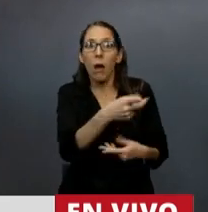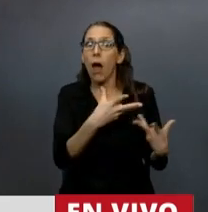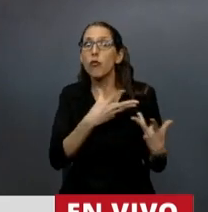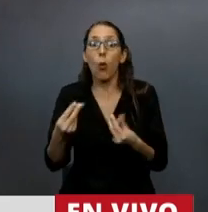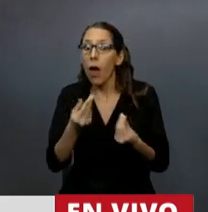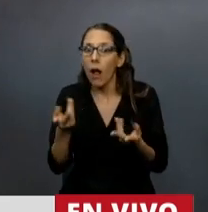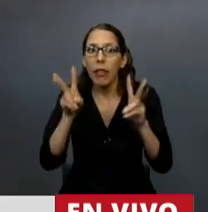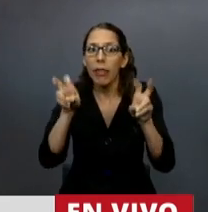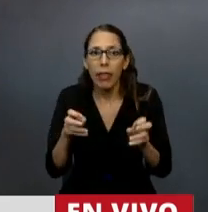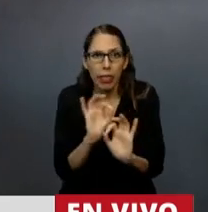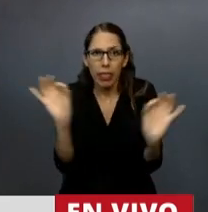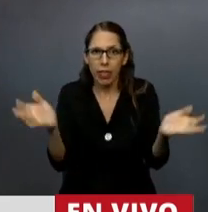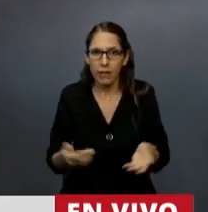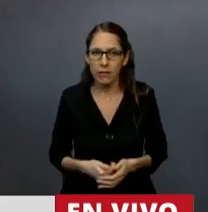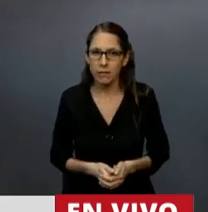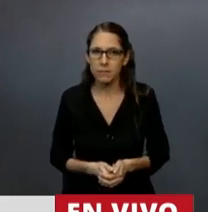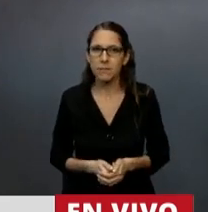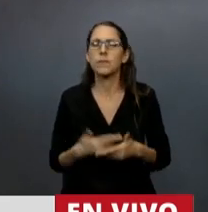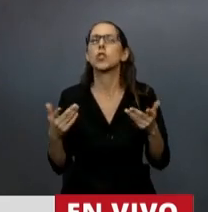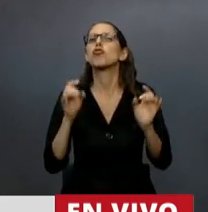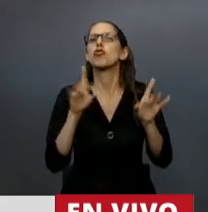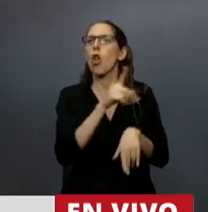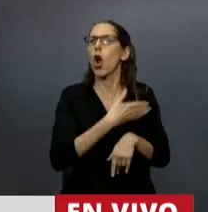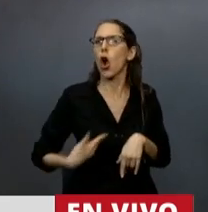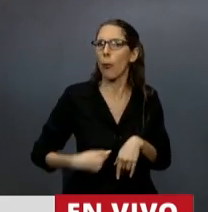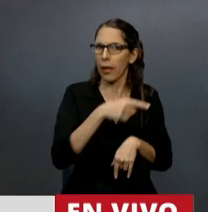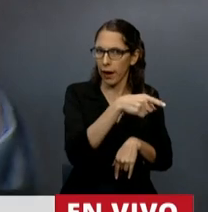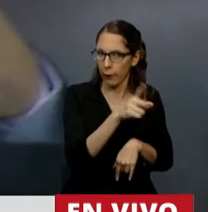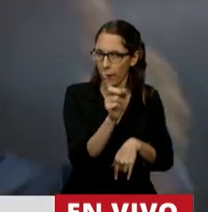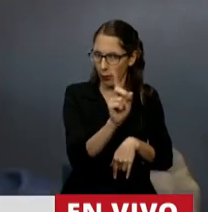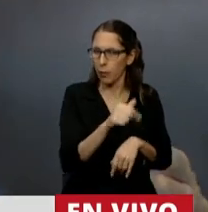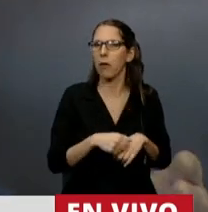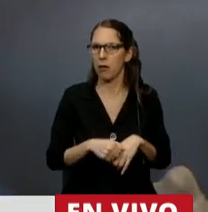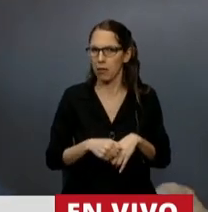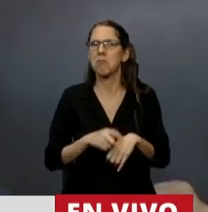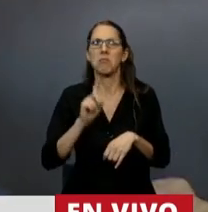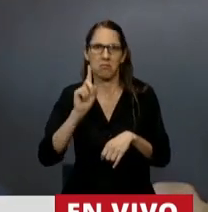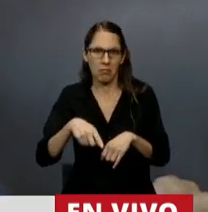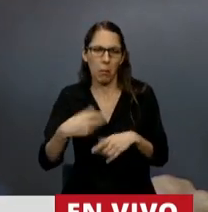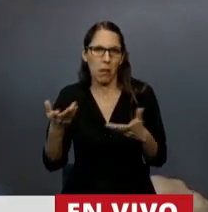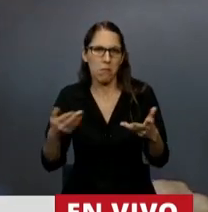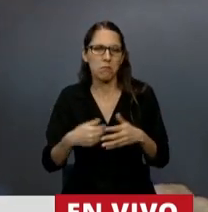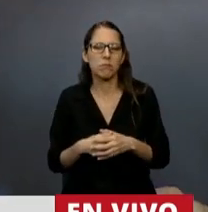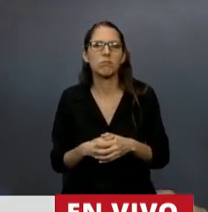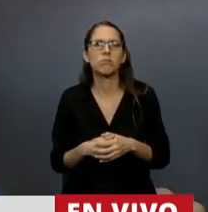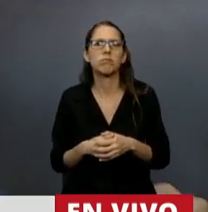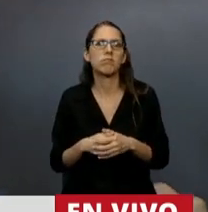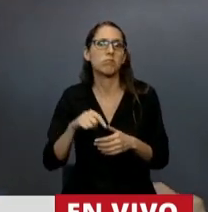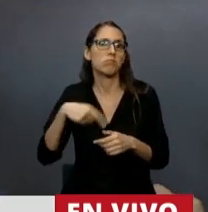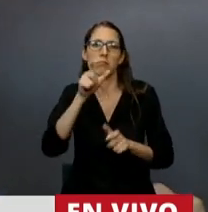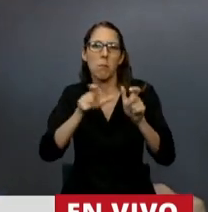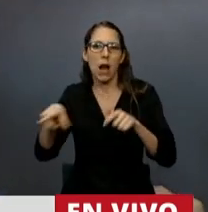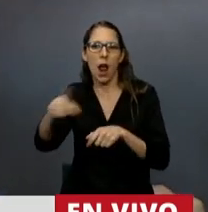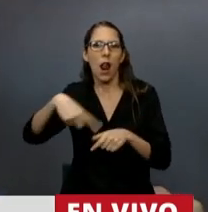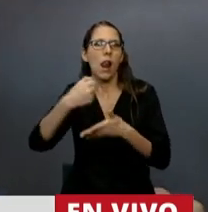esto, no solamente el gobierno, sino todos los que están por la